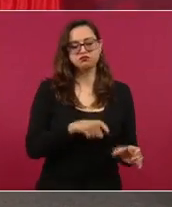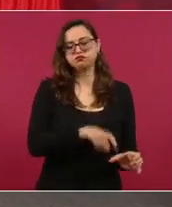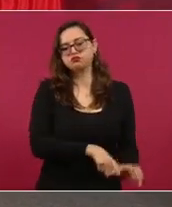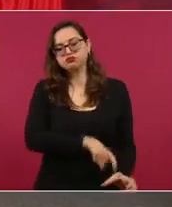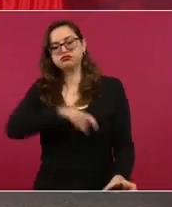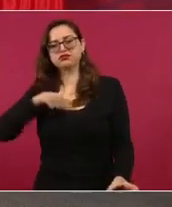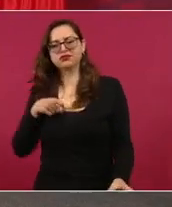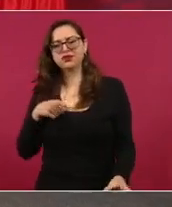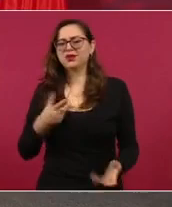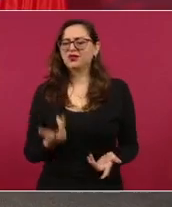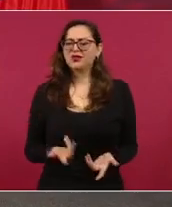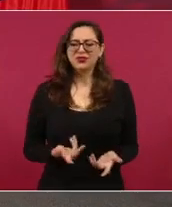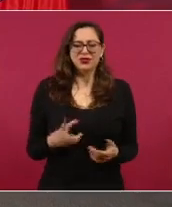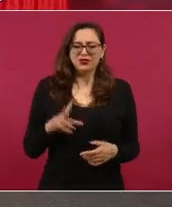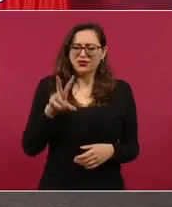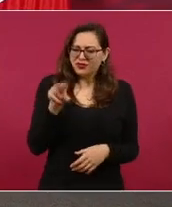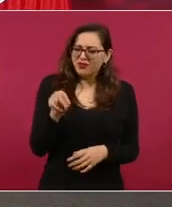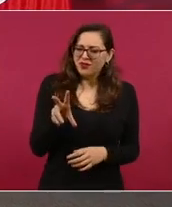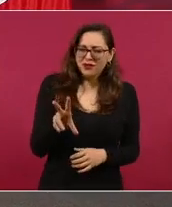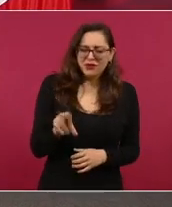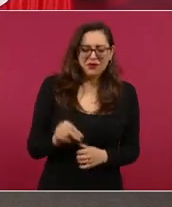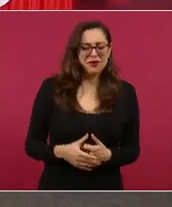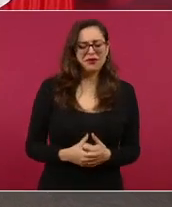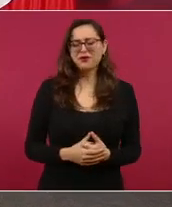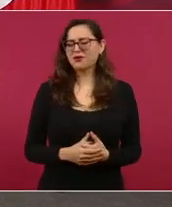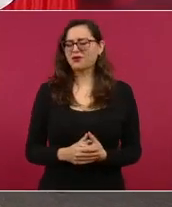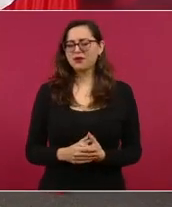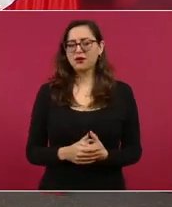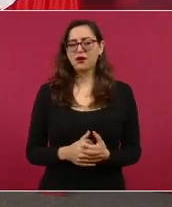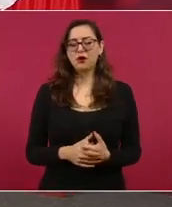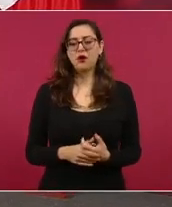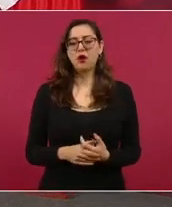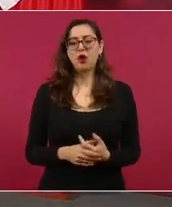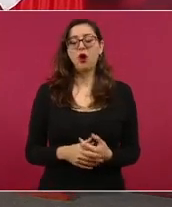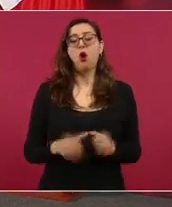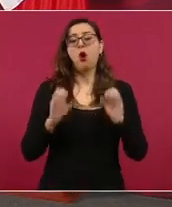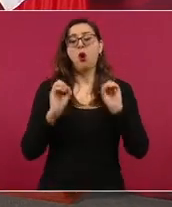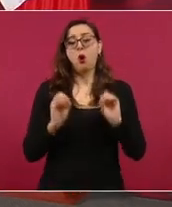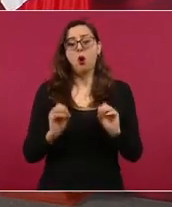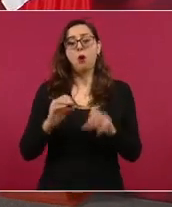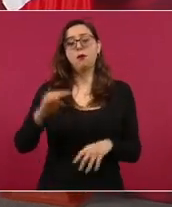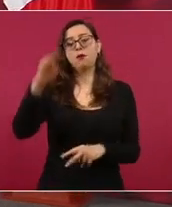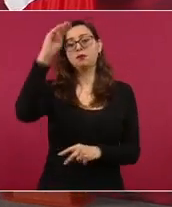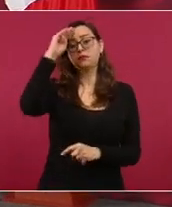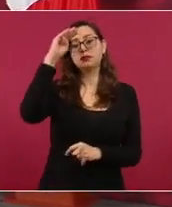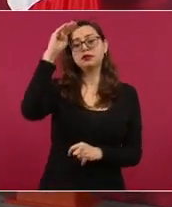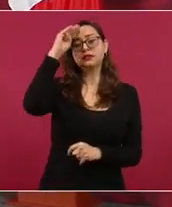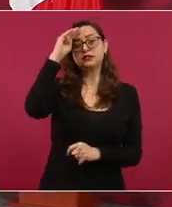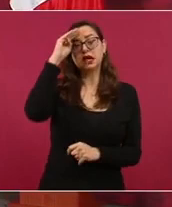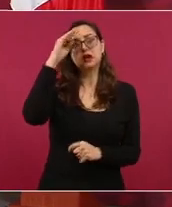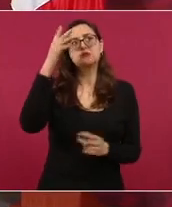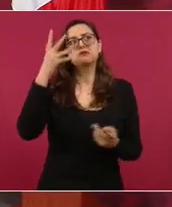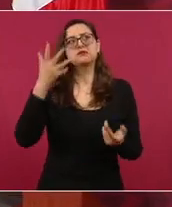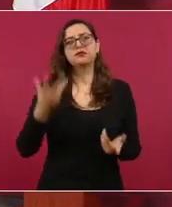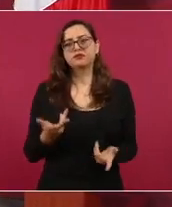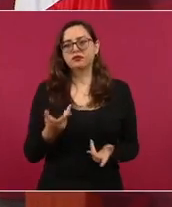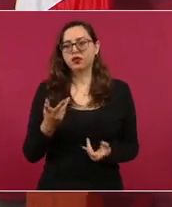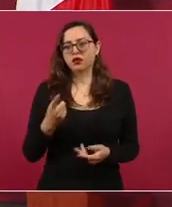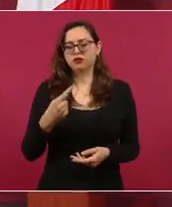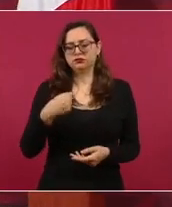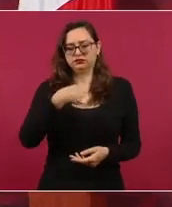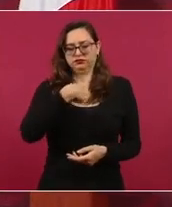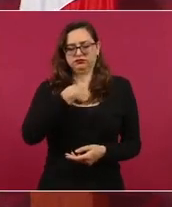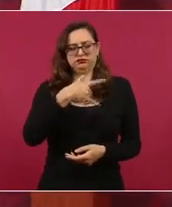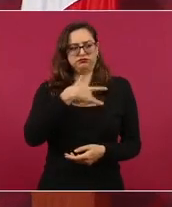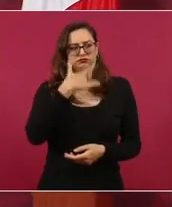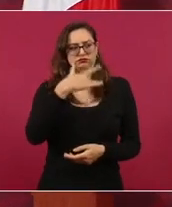pensar que nos va a perjudicar si nosotros defendemos, por ejemplo,